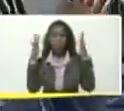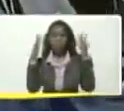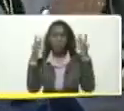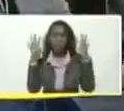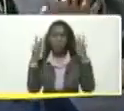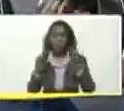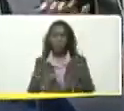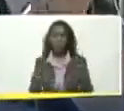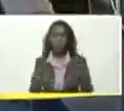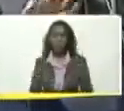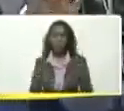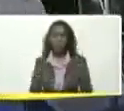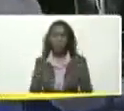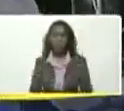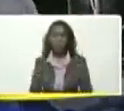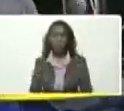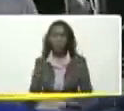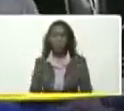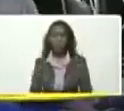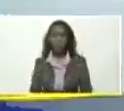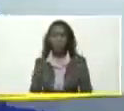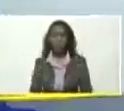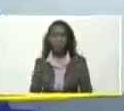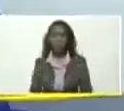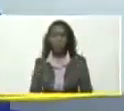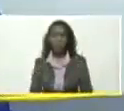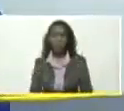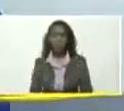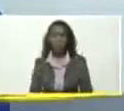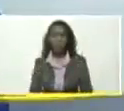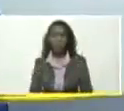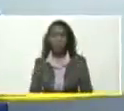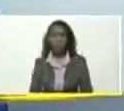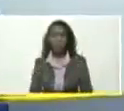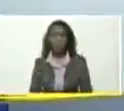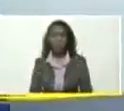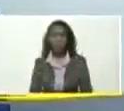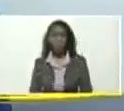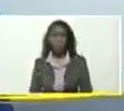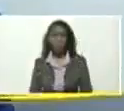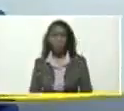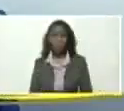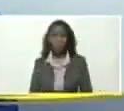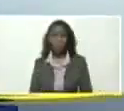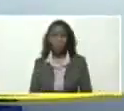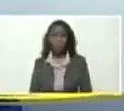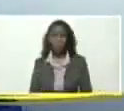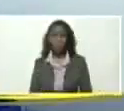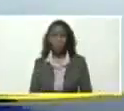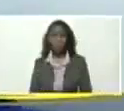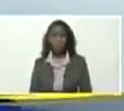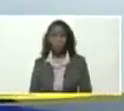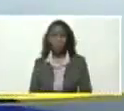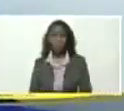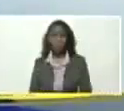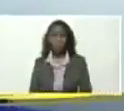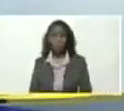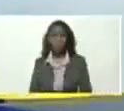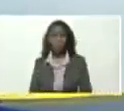Bueno, señor presidente, era Judith Vidal, una de las artistas internacionales que